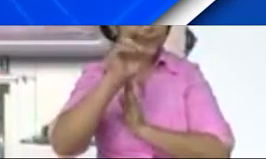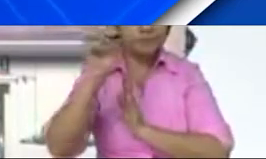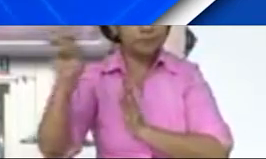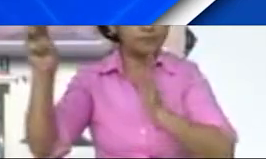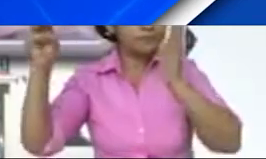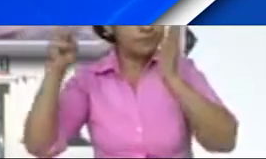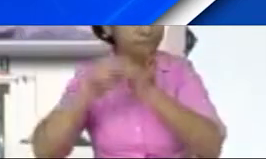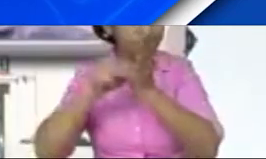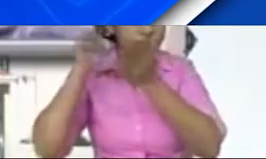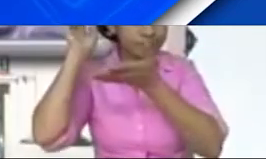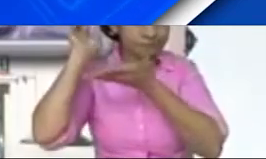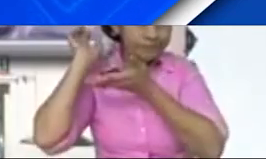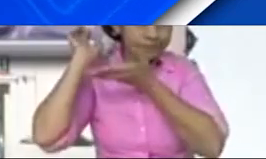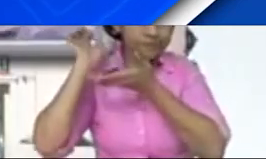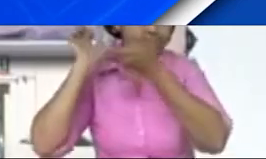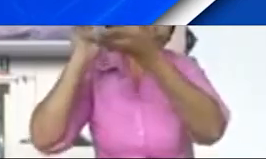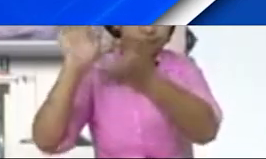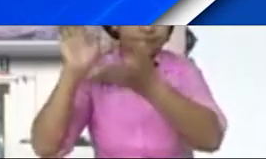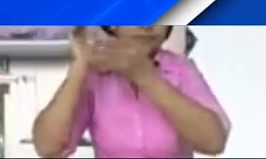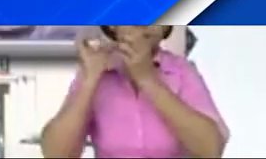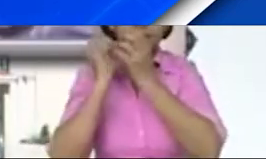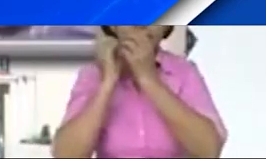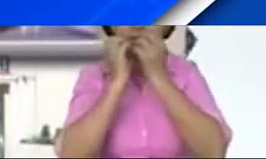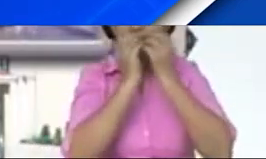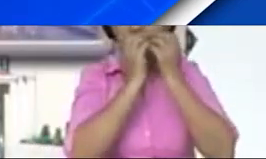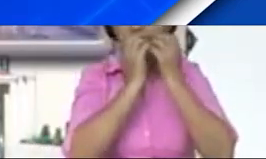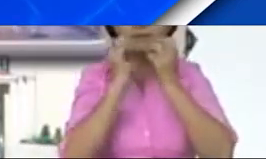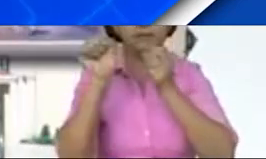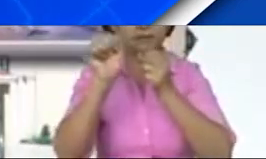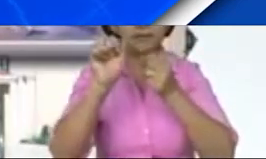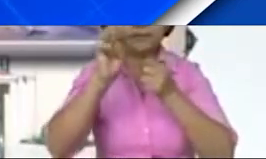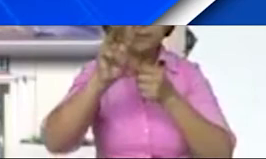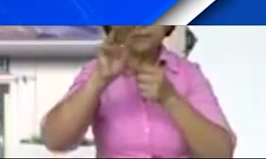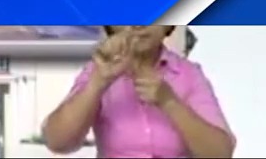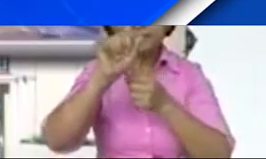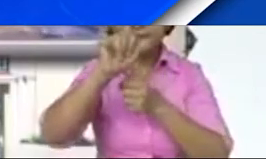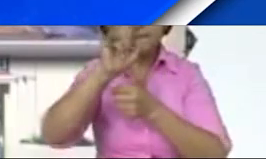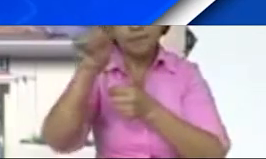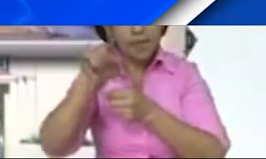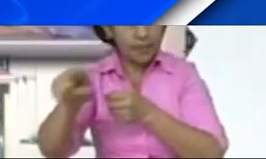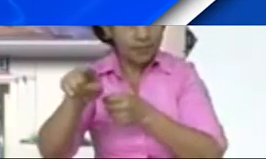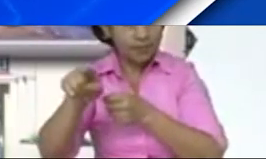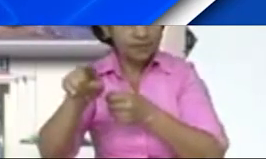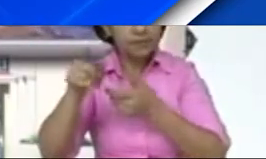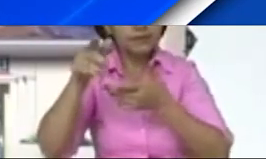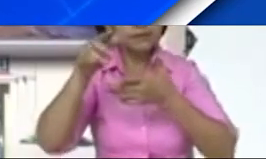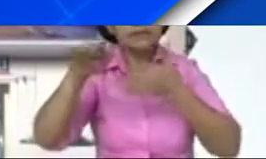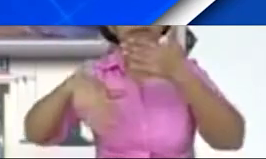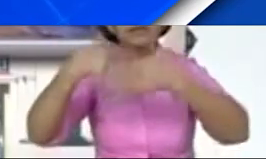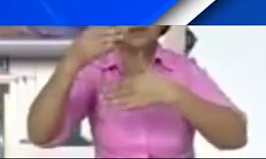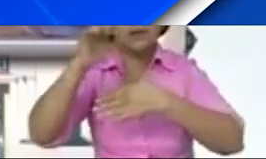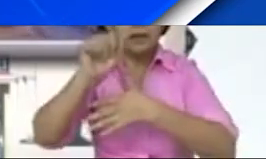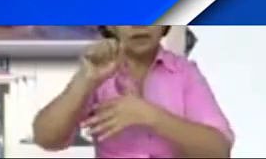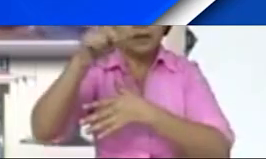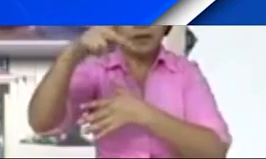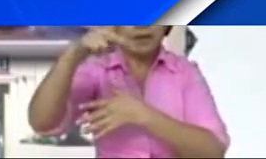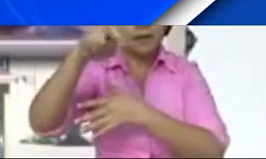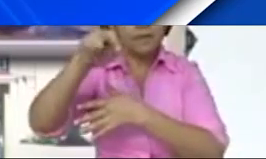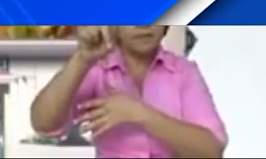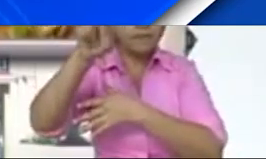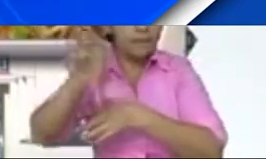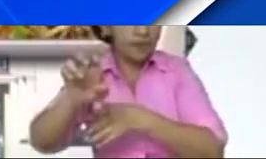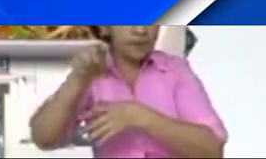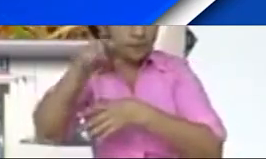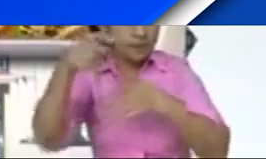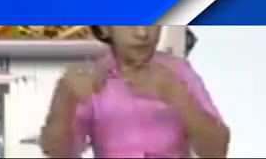3.200.000 quintales, incluyendo en esa cifra la producción de apante, porque la producción